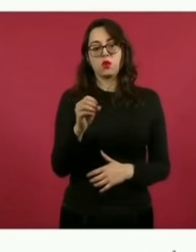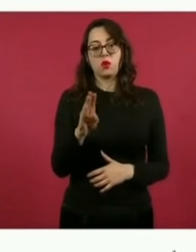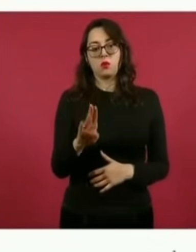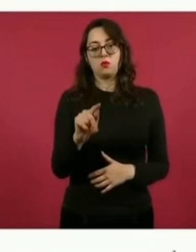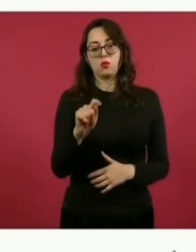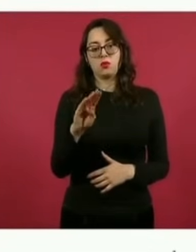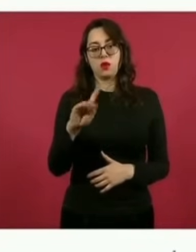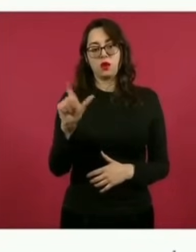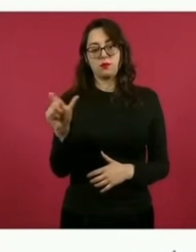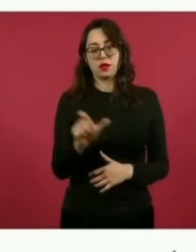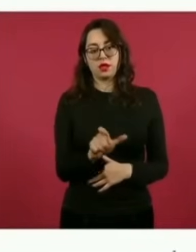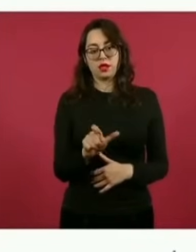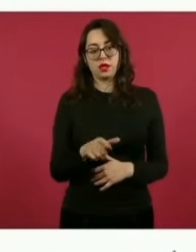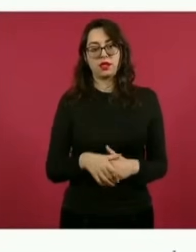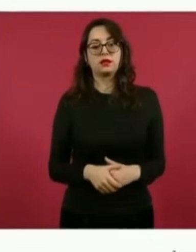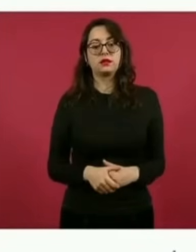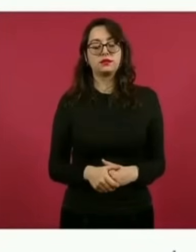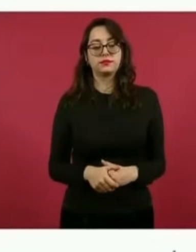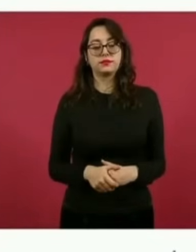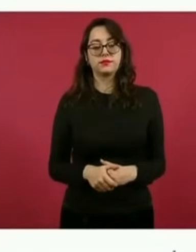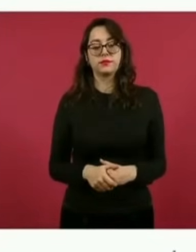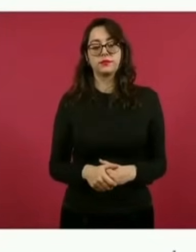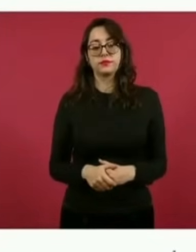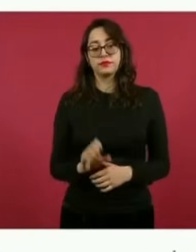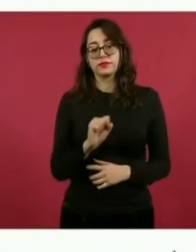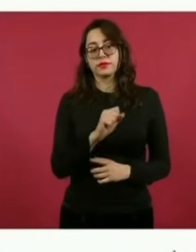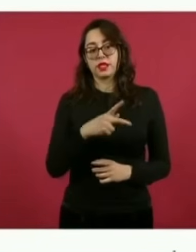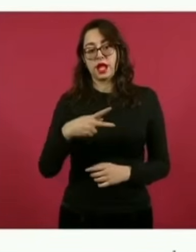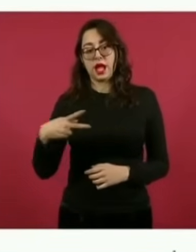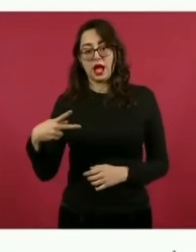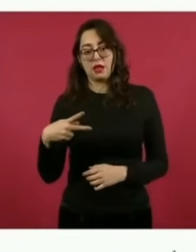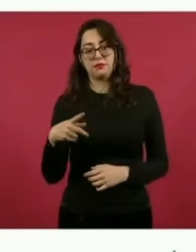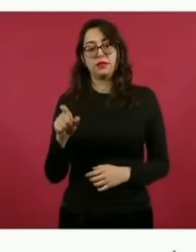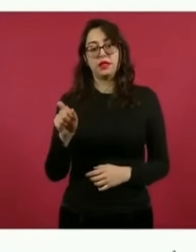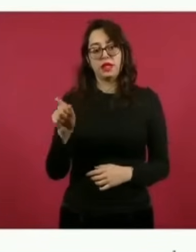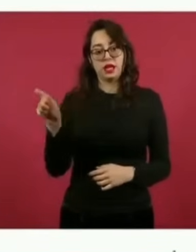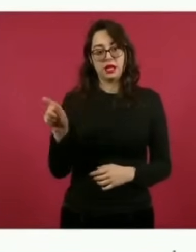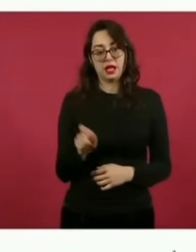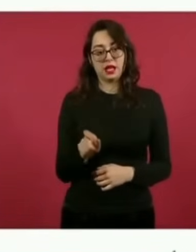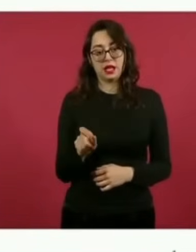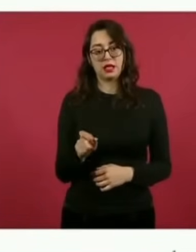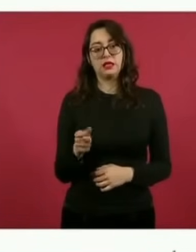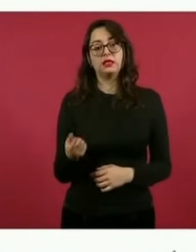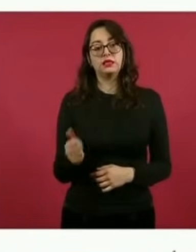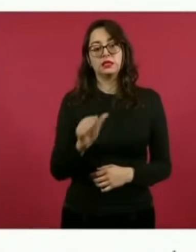mecanismo@segov.gov.mx, a través de la red social X como